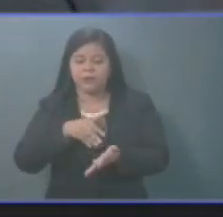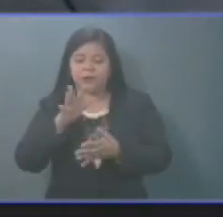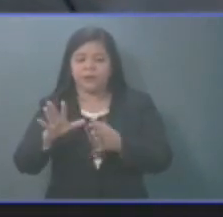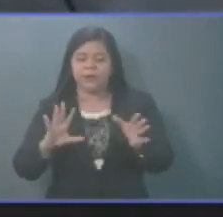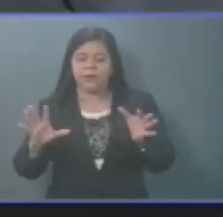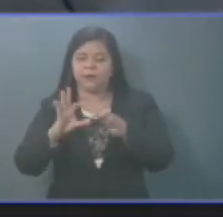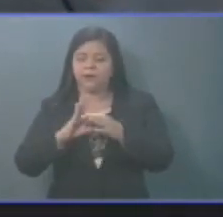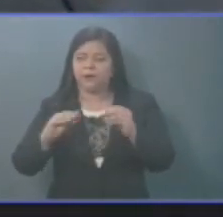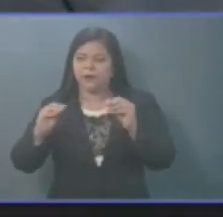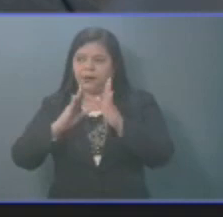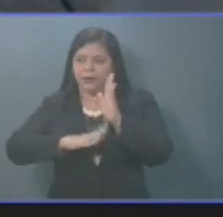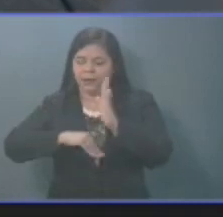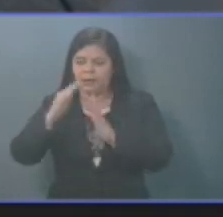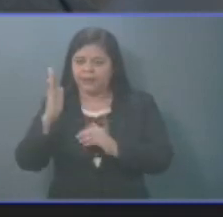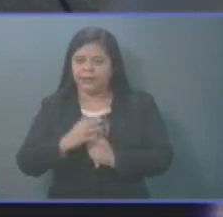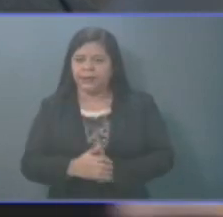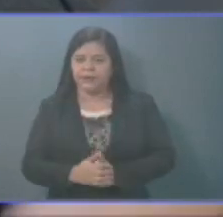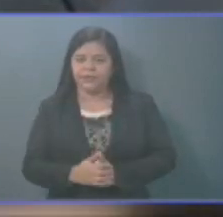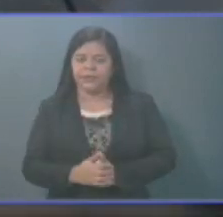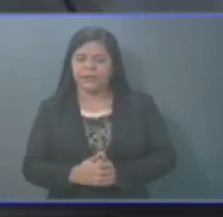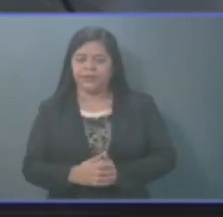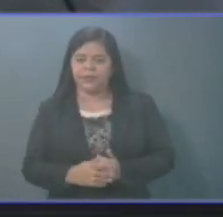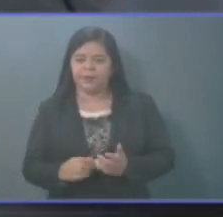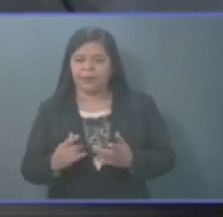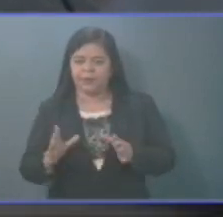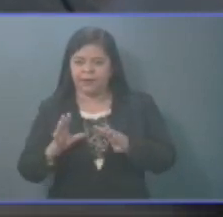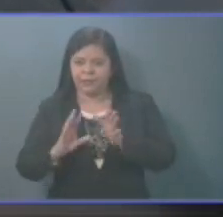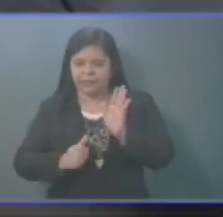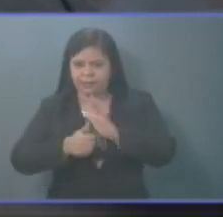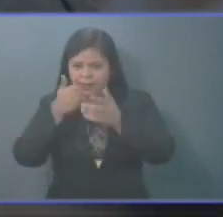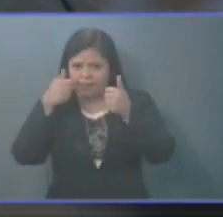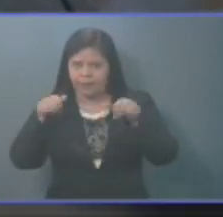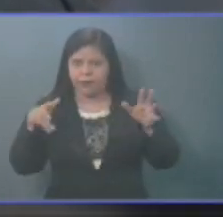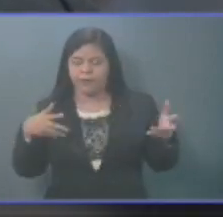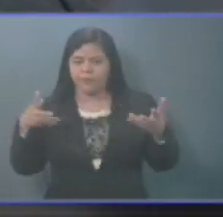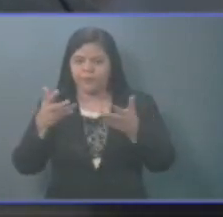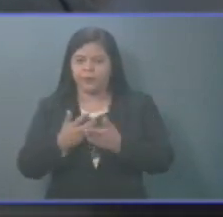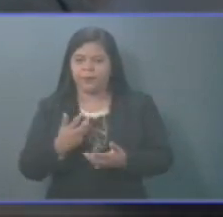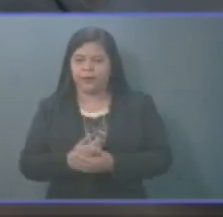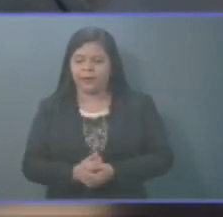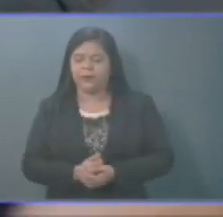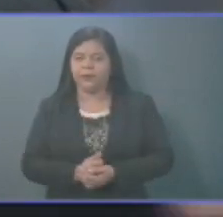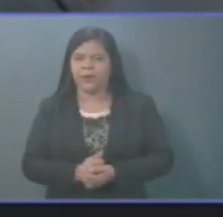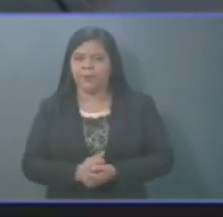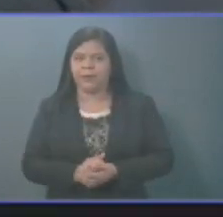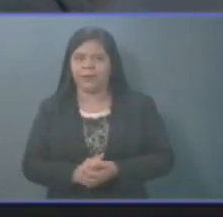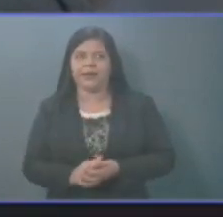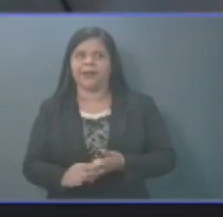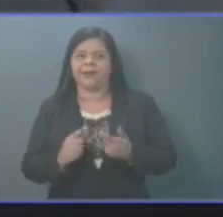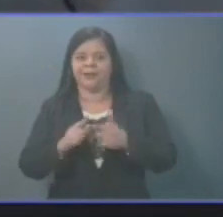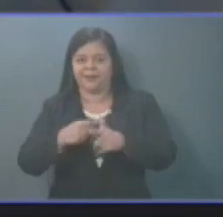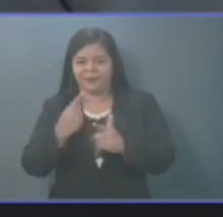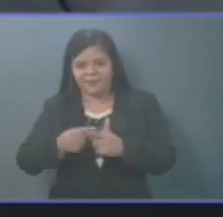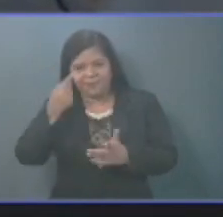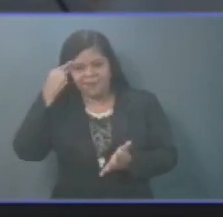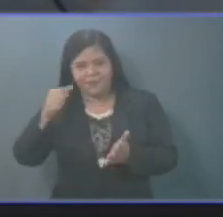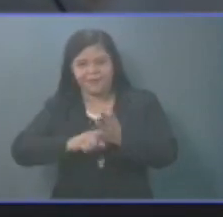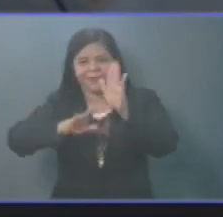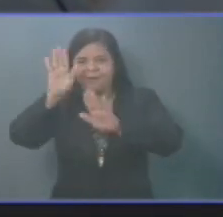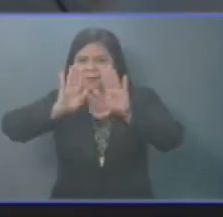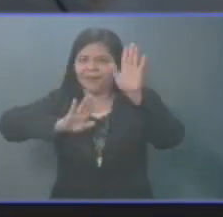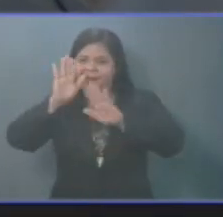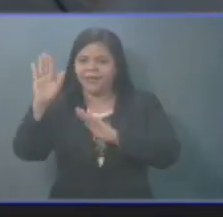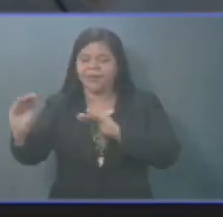inclusión a la sociedad de las personas con discapacidad, así como su participación plena